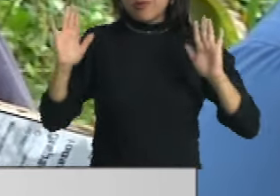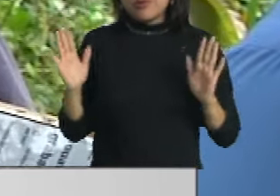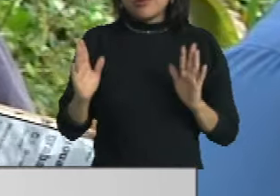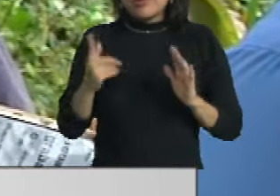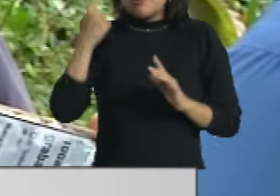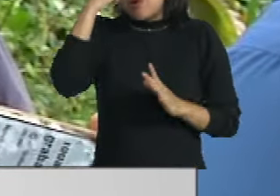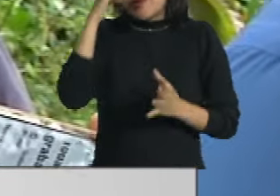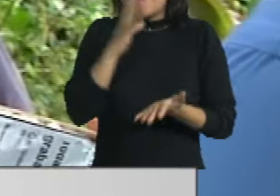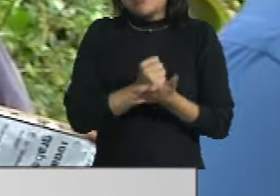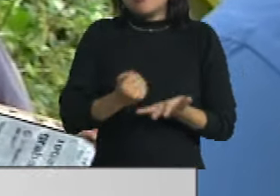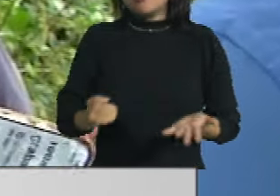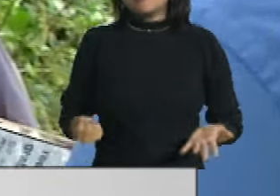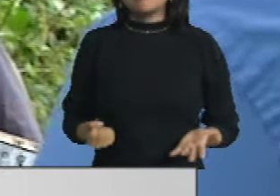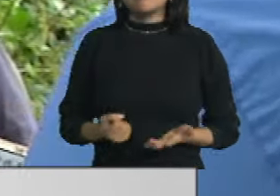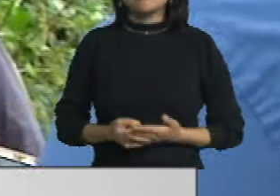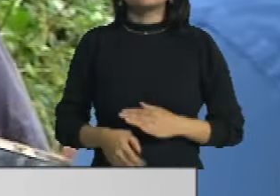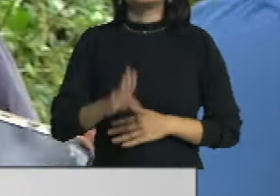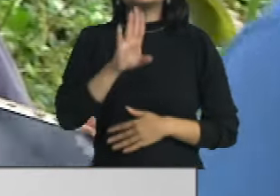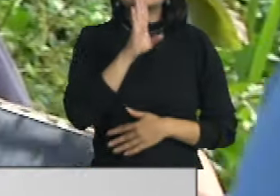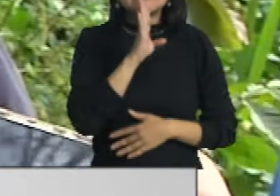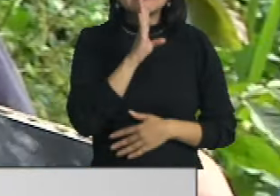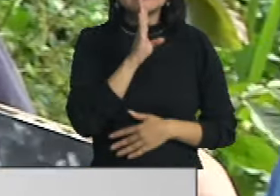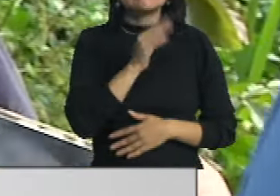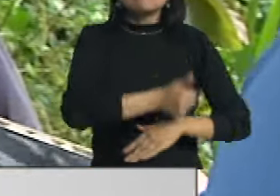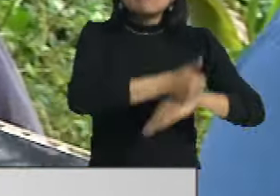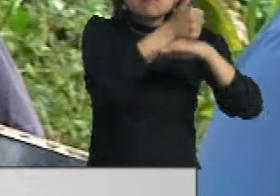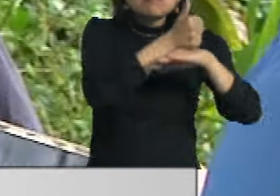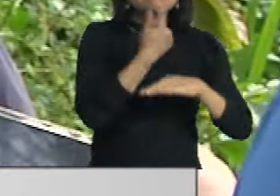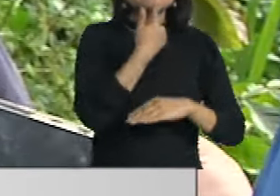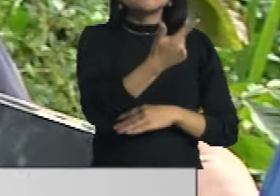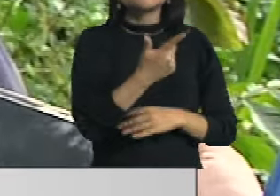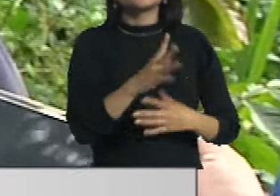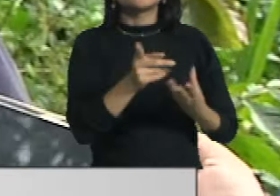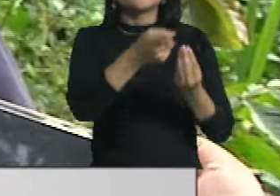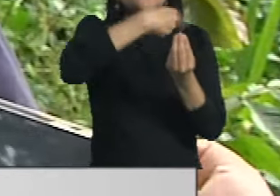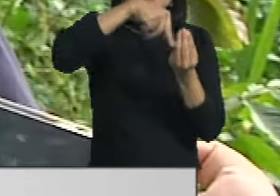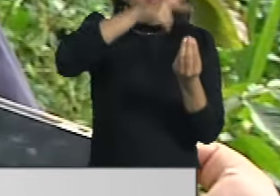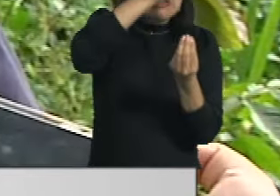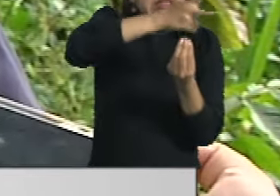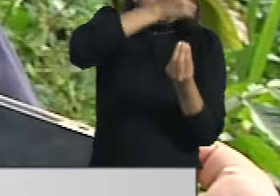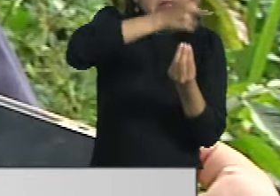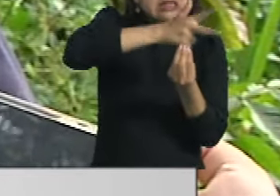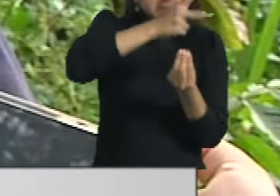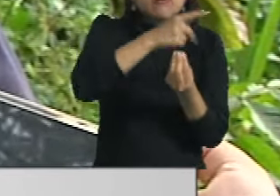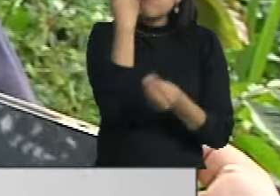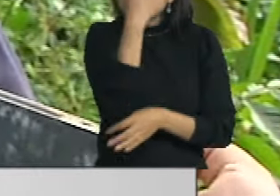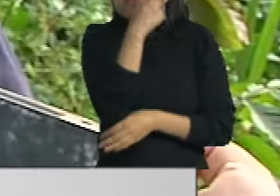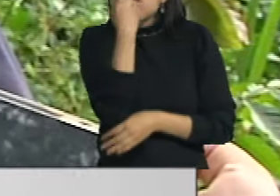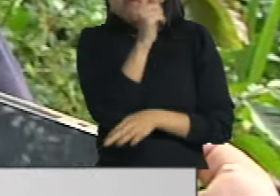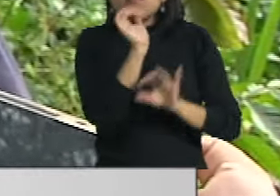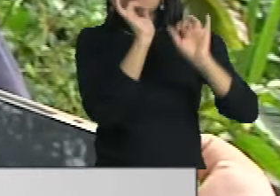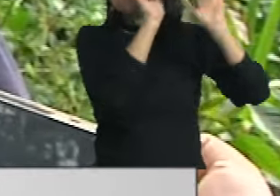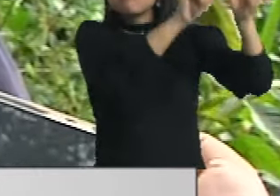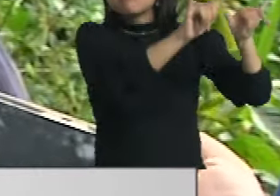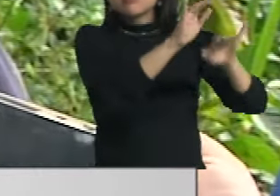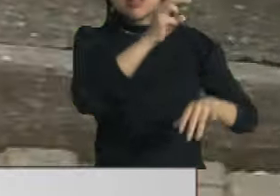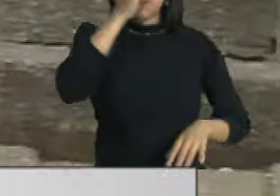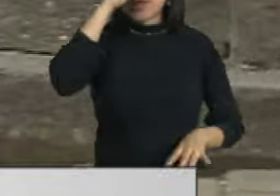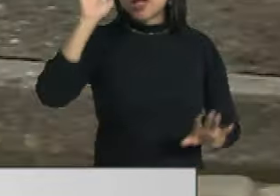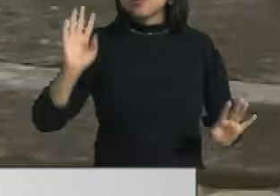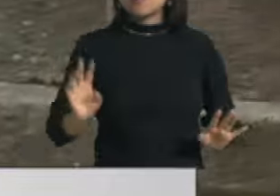sabemos, pues, quién las tiene. Nos han dicho, pues, de que son mafias, pues, de allá de